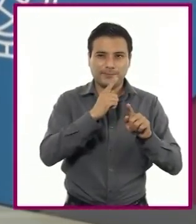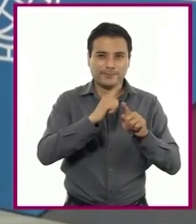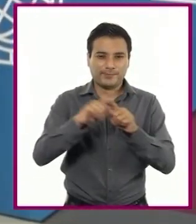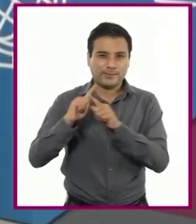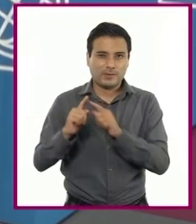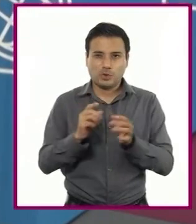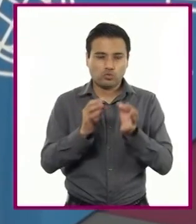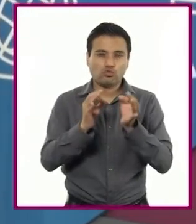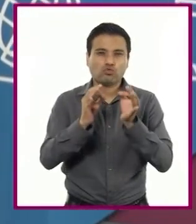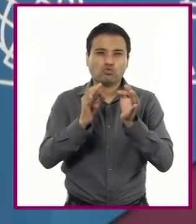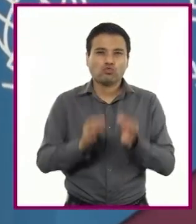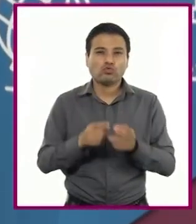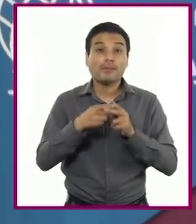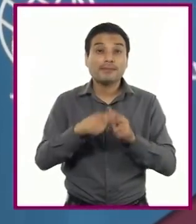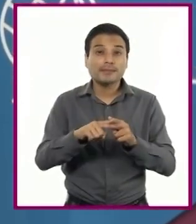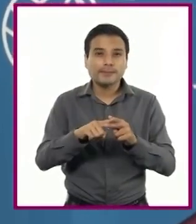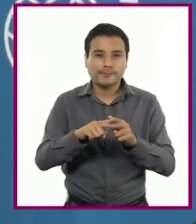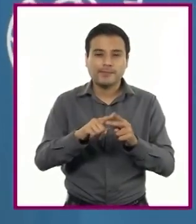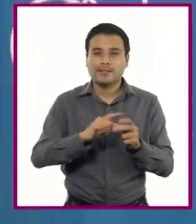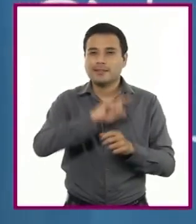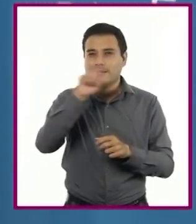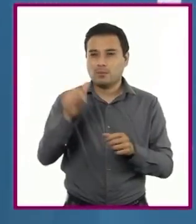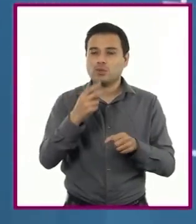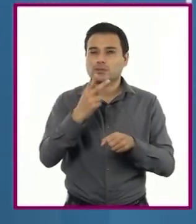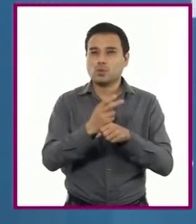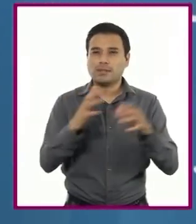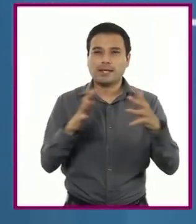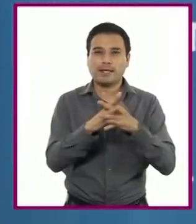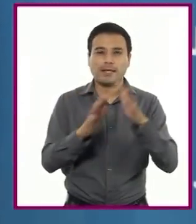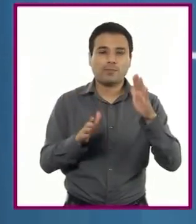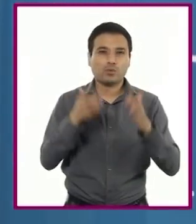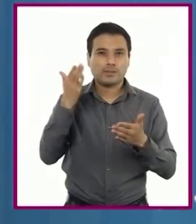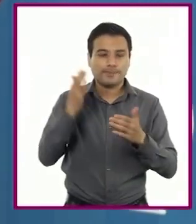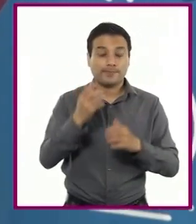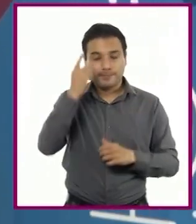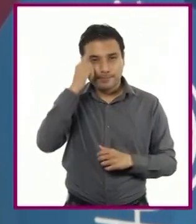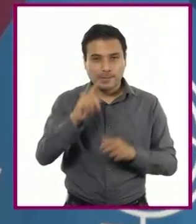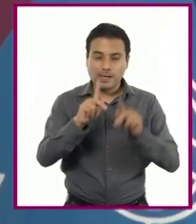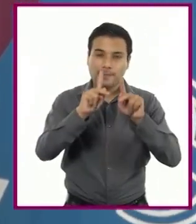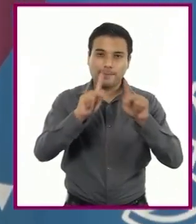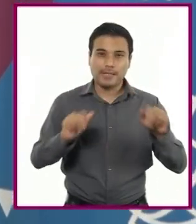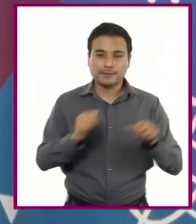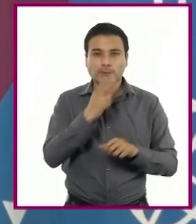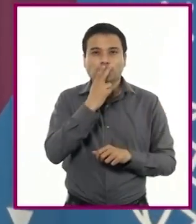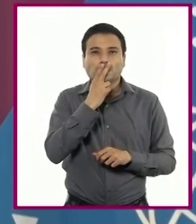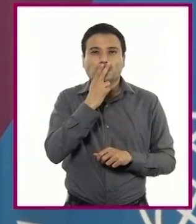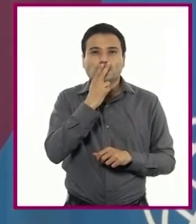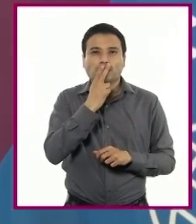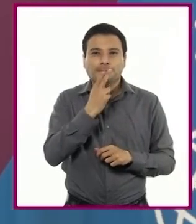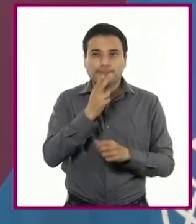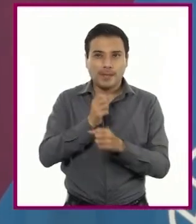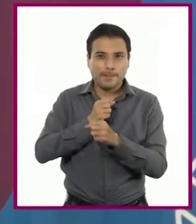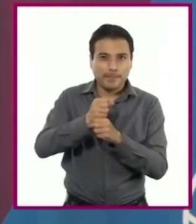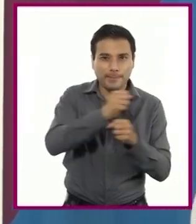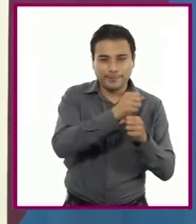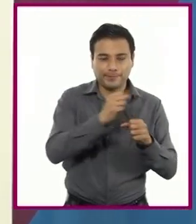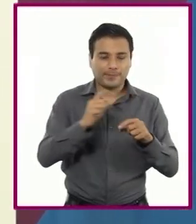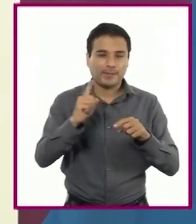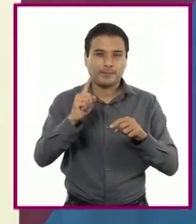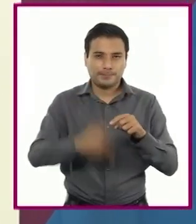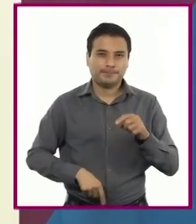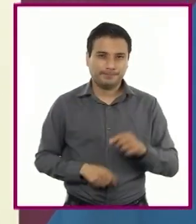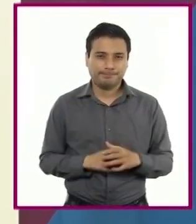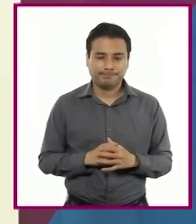después de la Segunda Guerra Mundial, con el objetivo de preservar la paz, evitar daños como los ocurridos durante